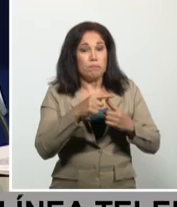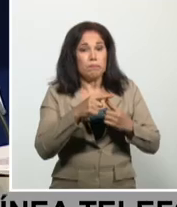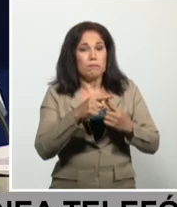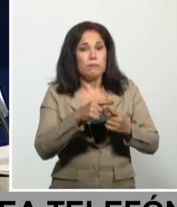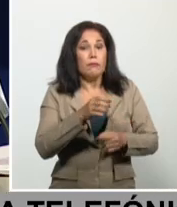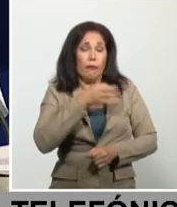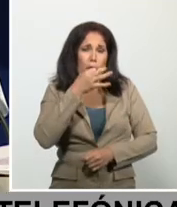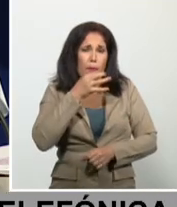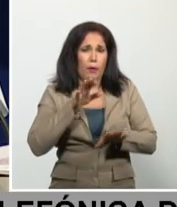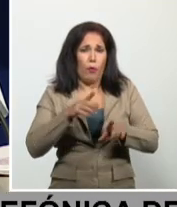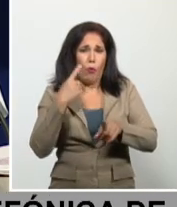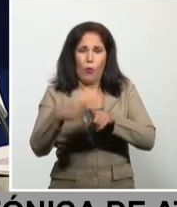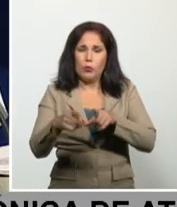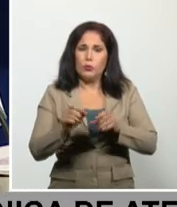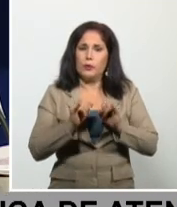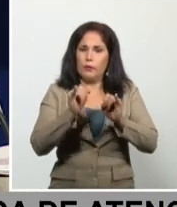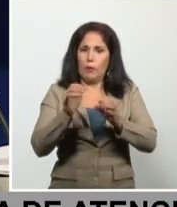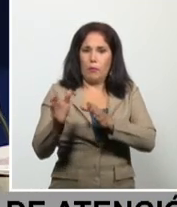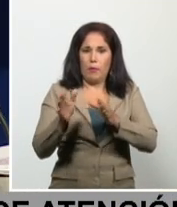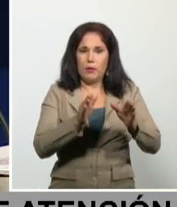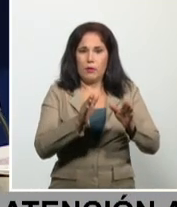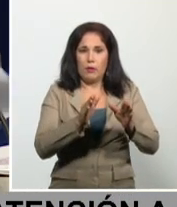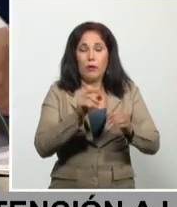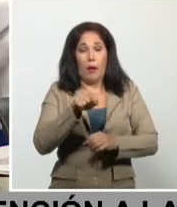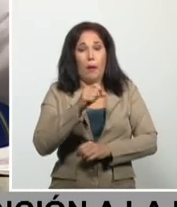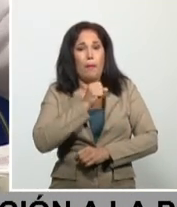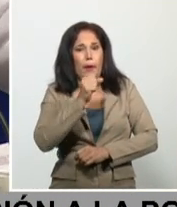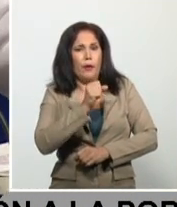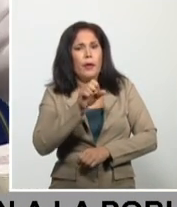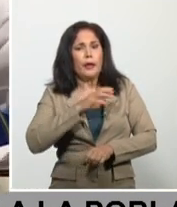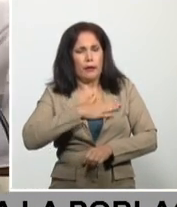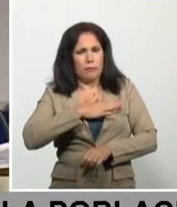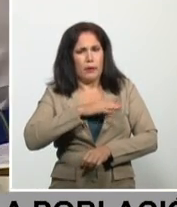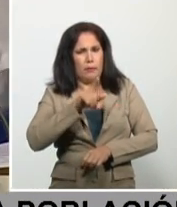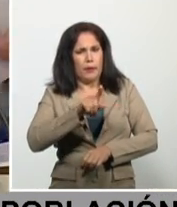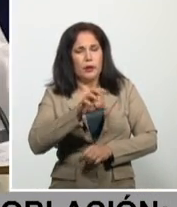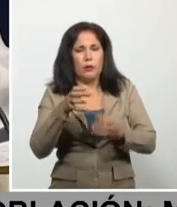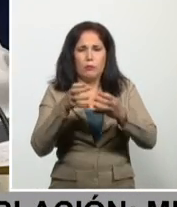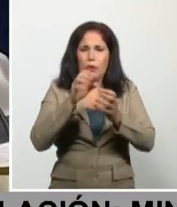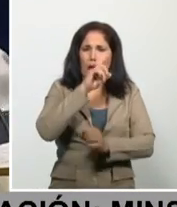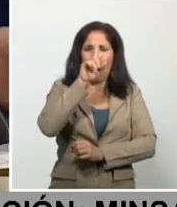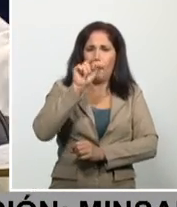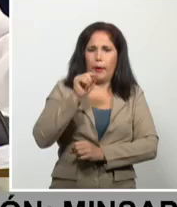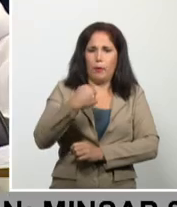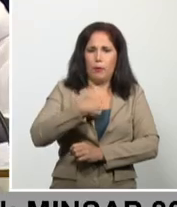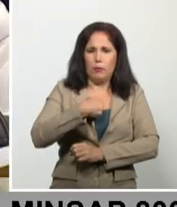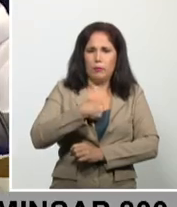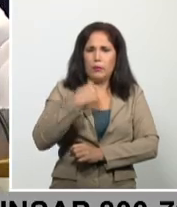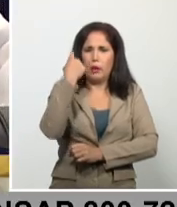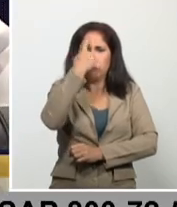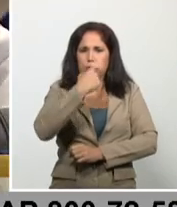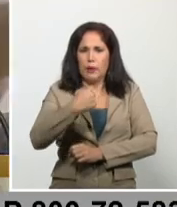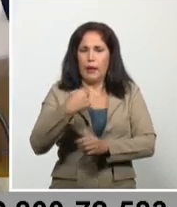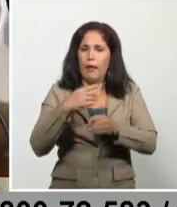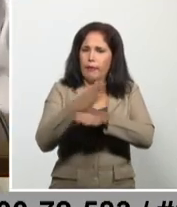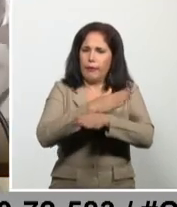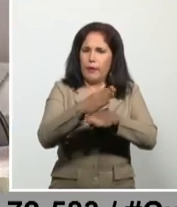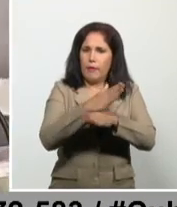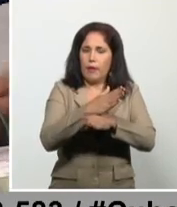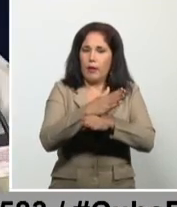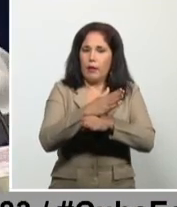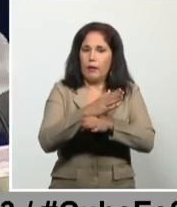antes de cederte la palabra y que me hagas un grupo de preguntas, me han